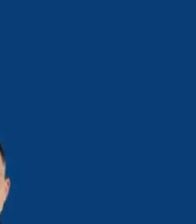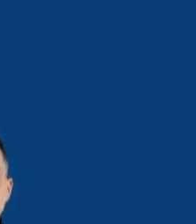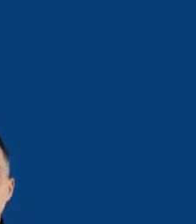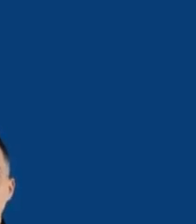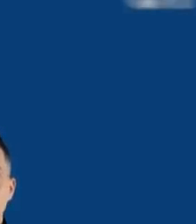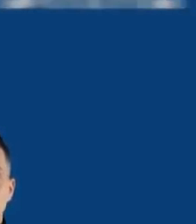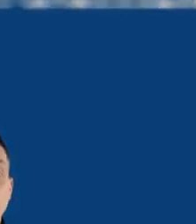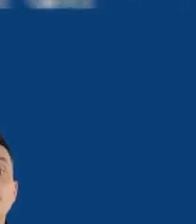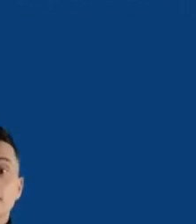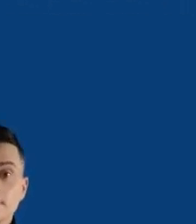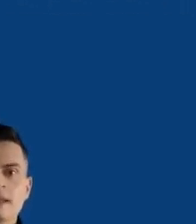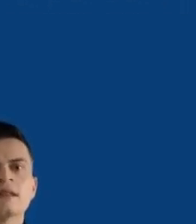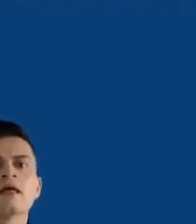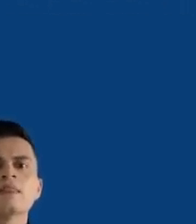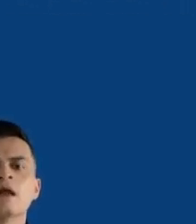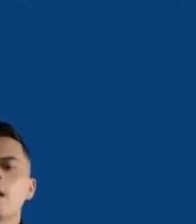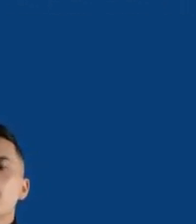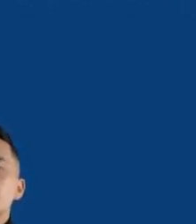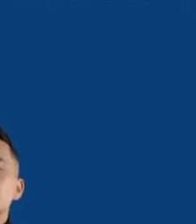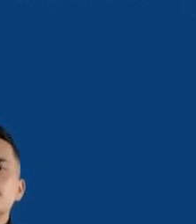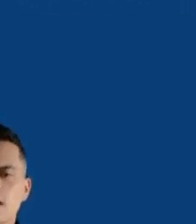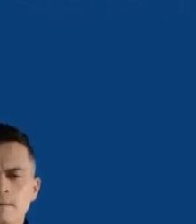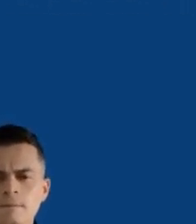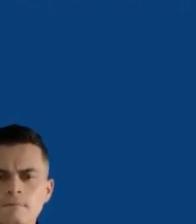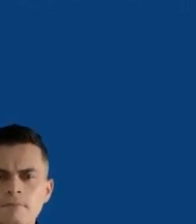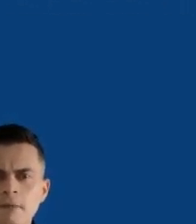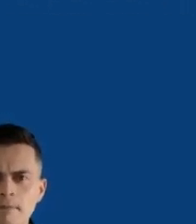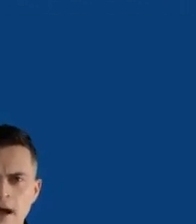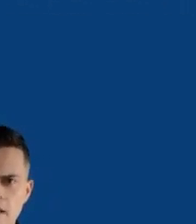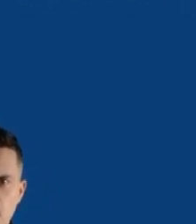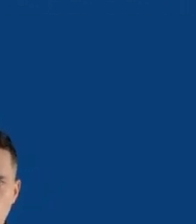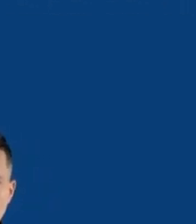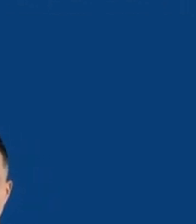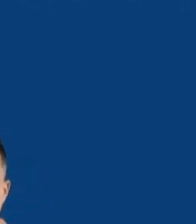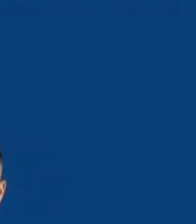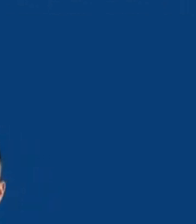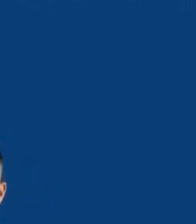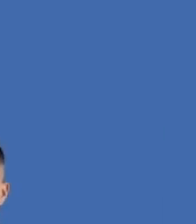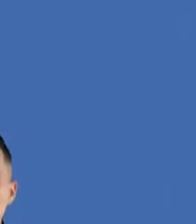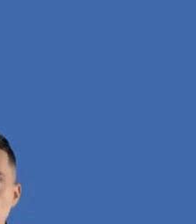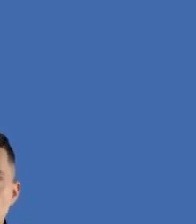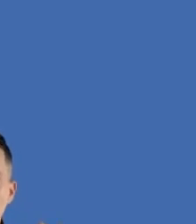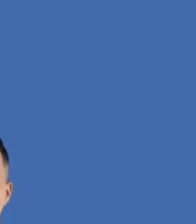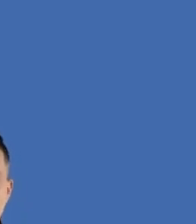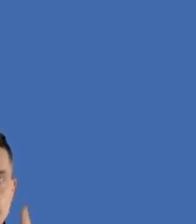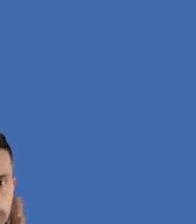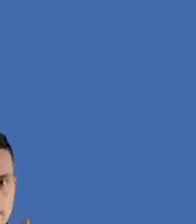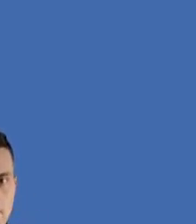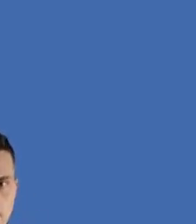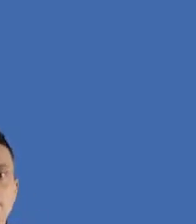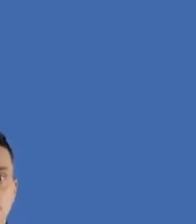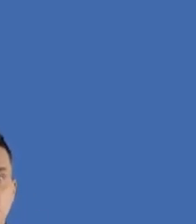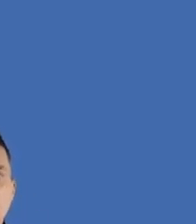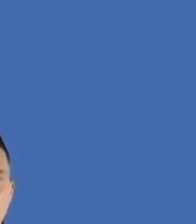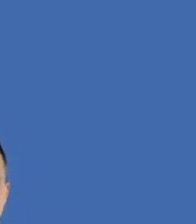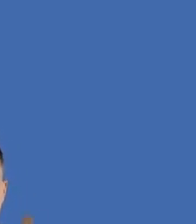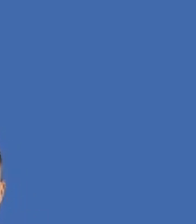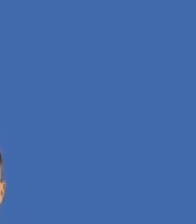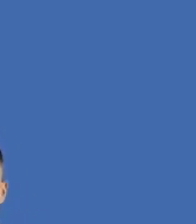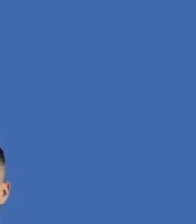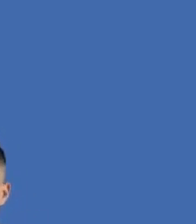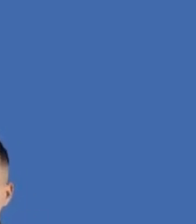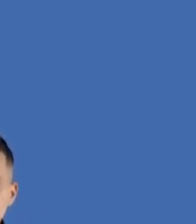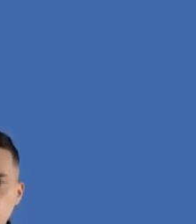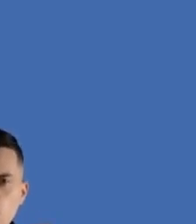En el primer semestre de 2021, el DANE realiza el conteo de unidades económicas. Para ello, va a recorrer las